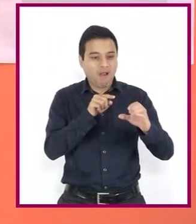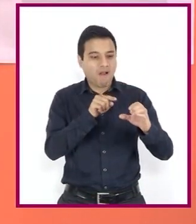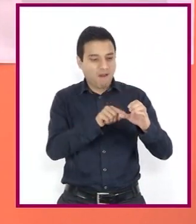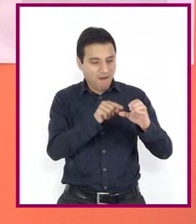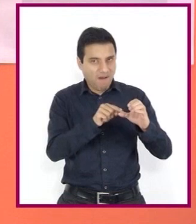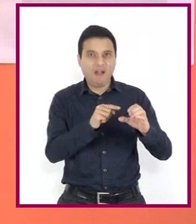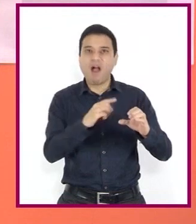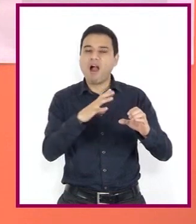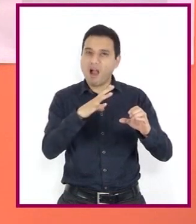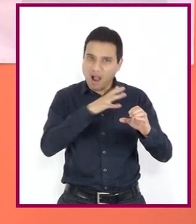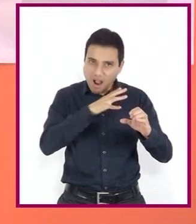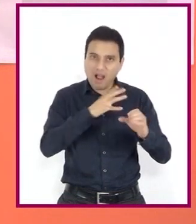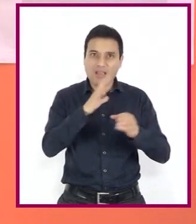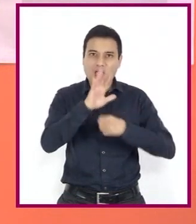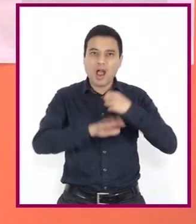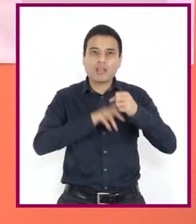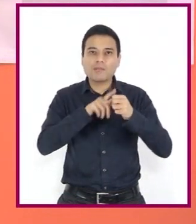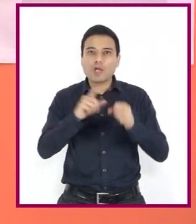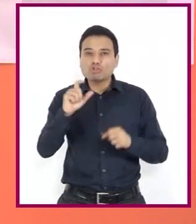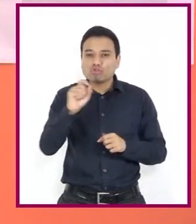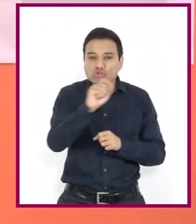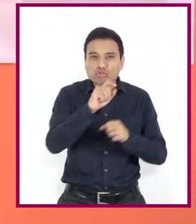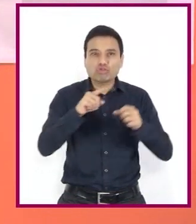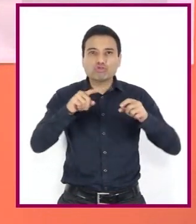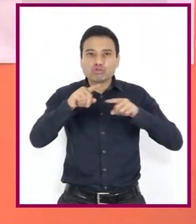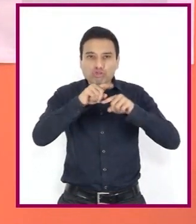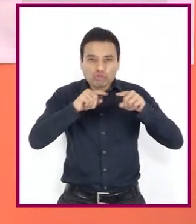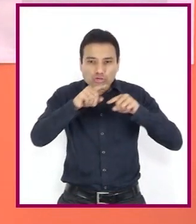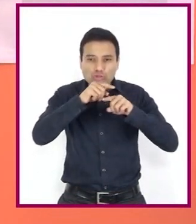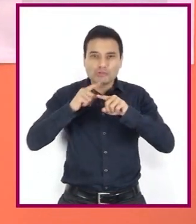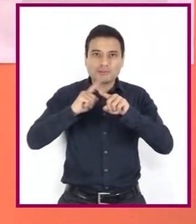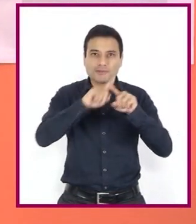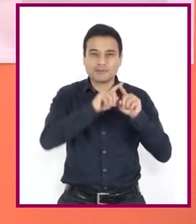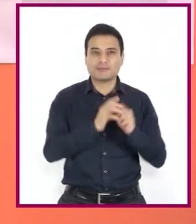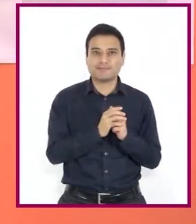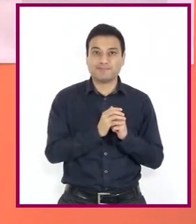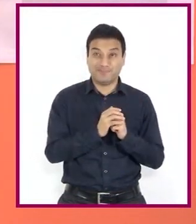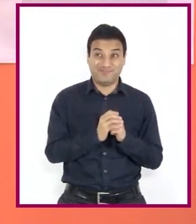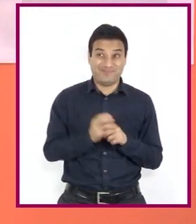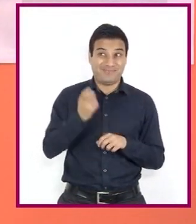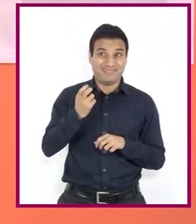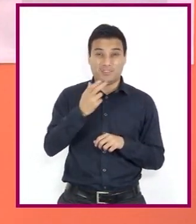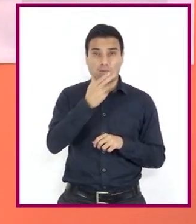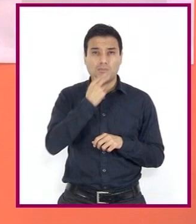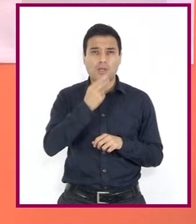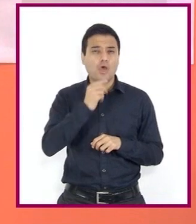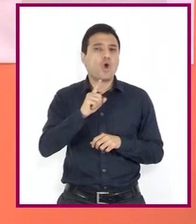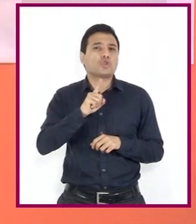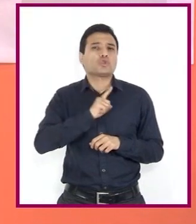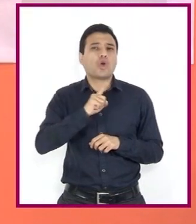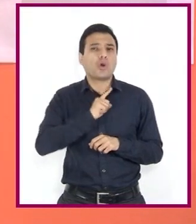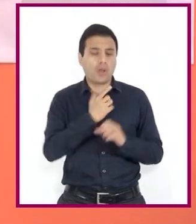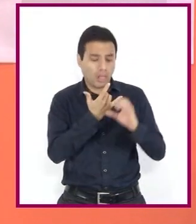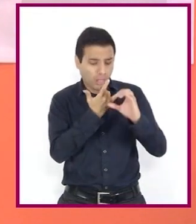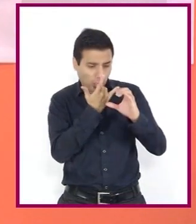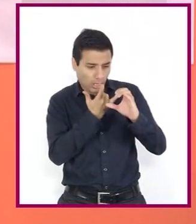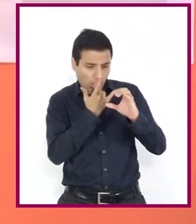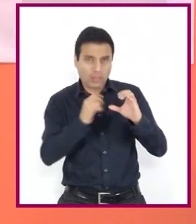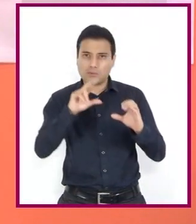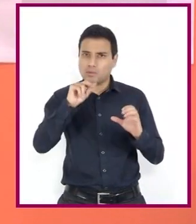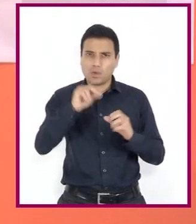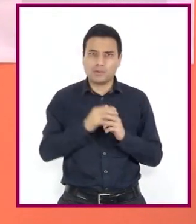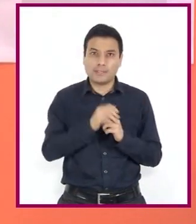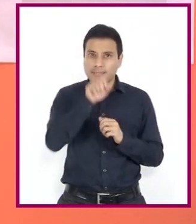la existencia de los microorganismos. Leeuwenhoek no se limitó a la observación, también realizó sus